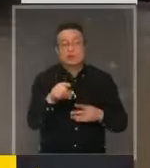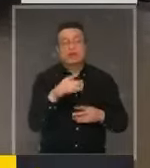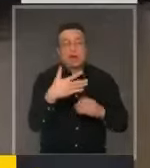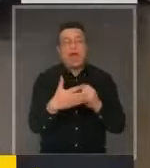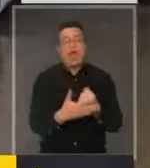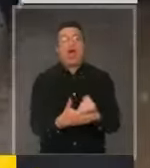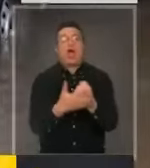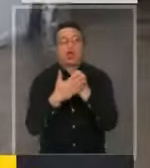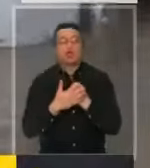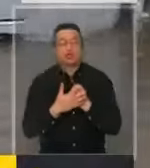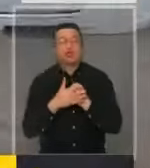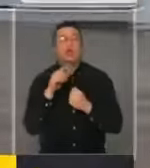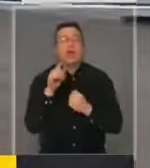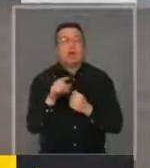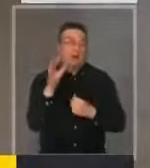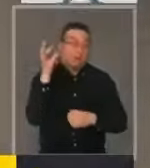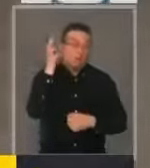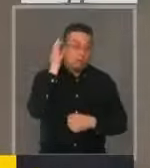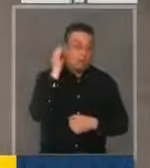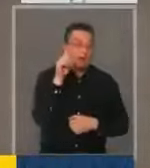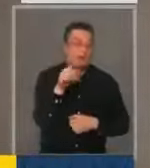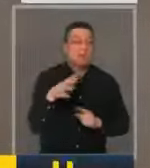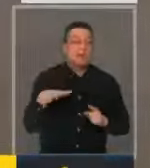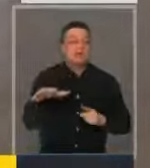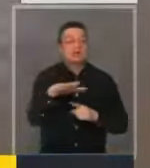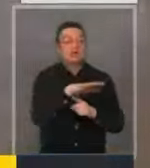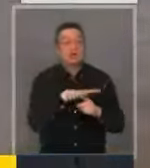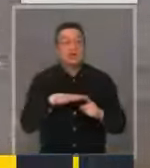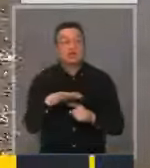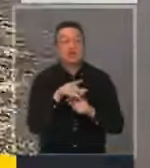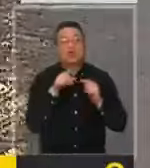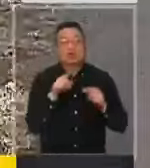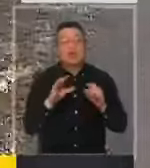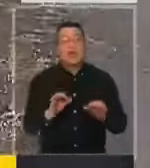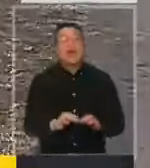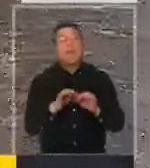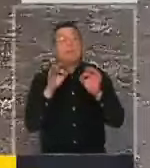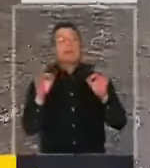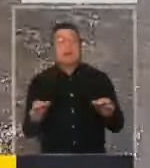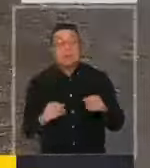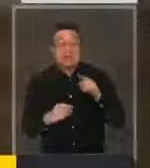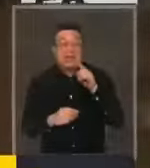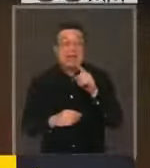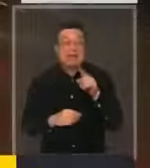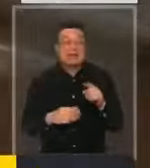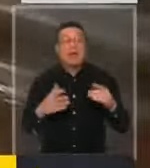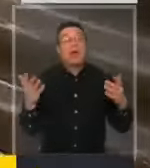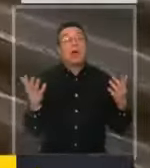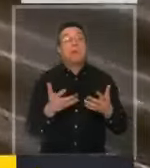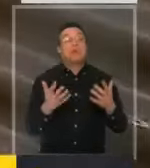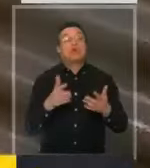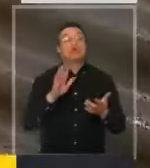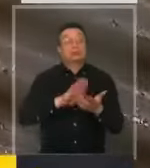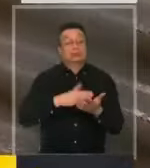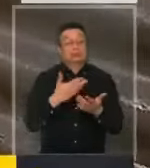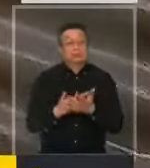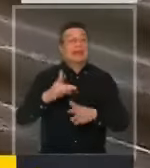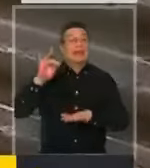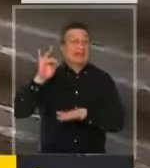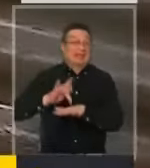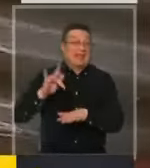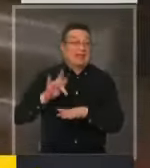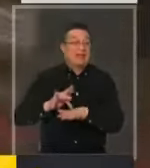tiene que ver con esta mujer por su condición, particularmente con ella, porque ya está en un estado crítico. ¿Hace